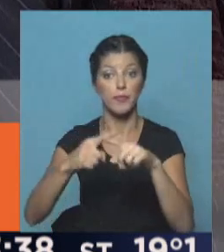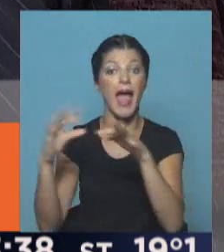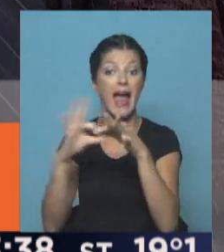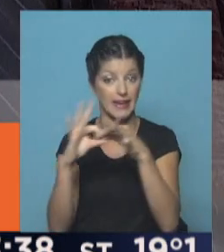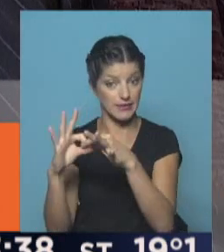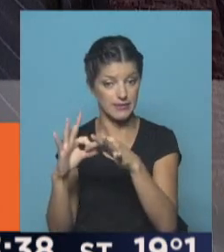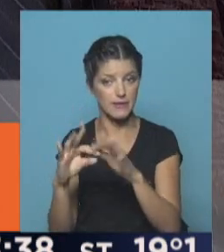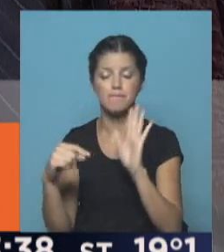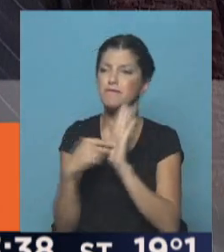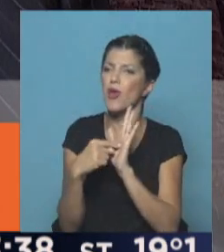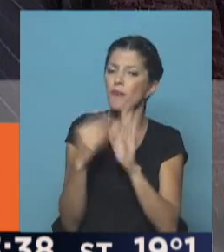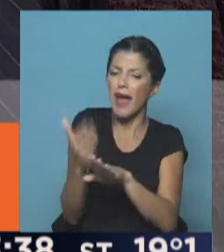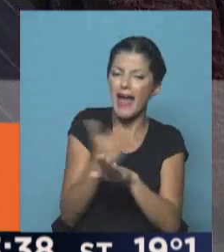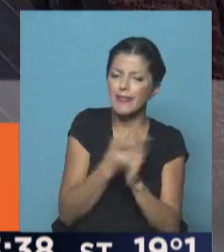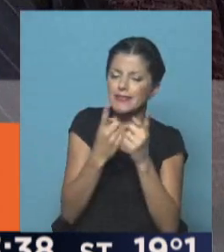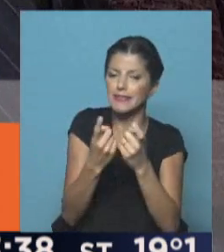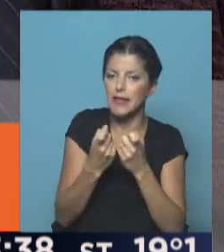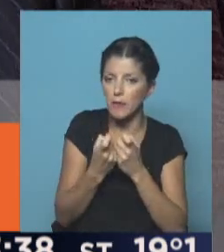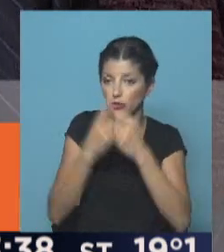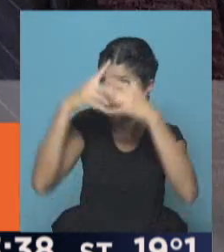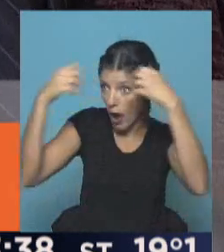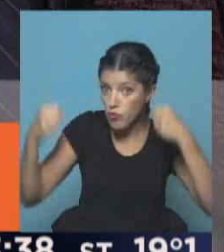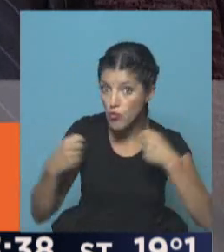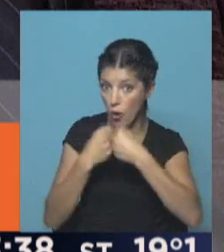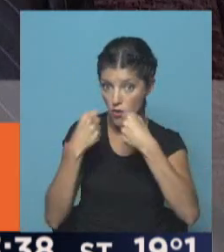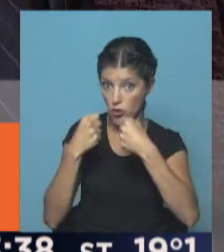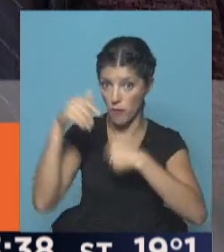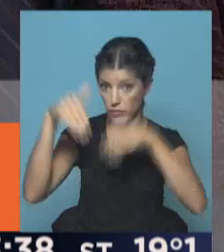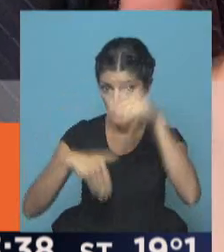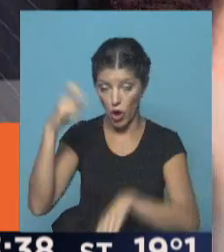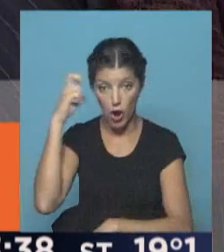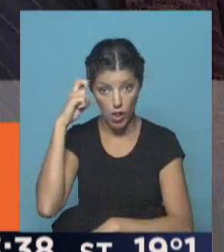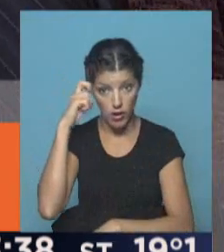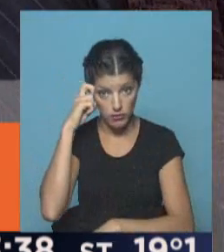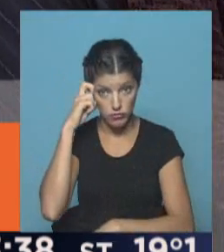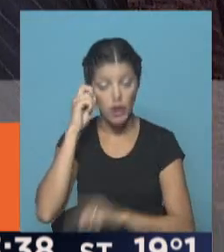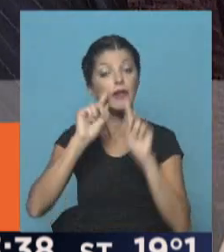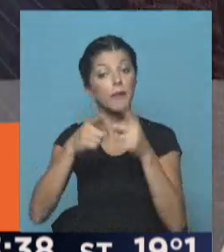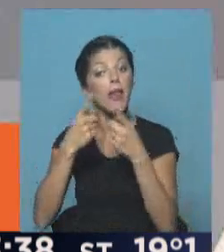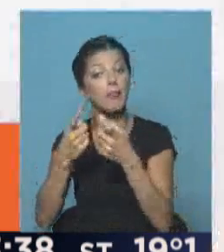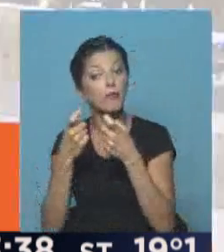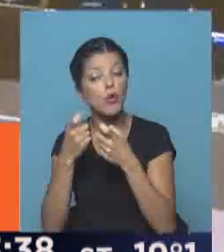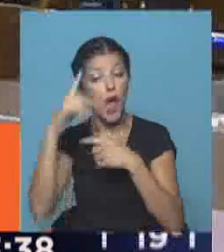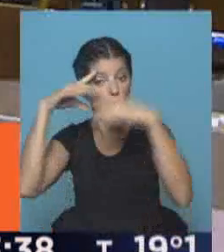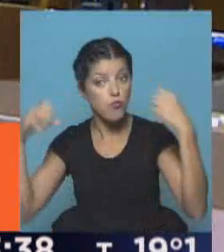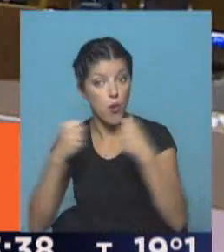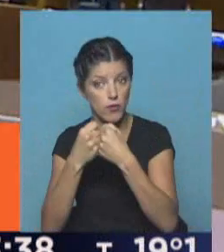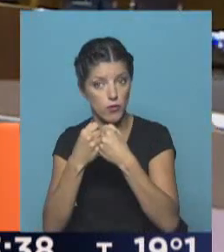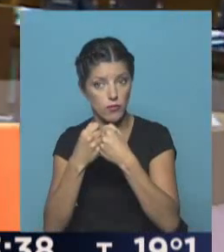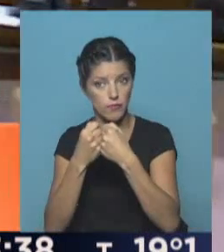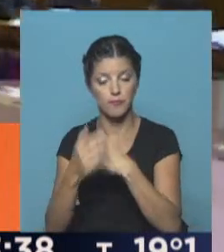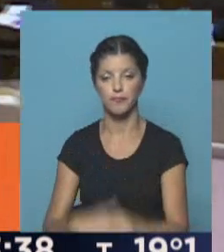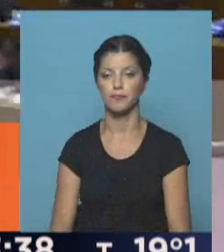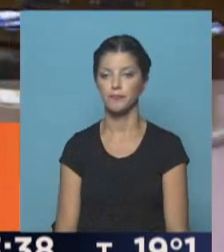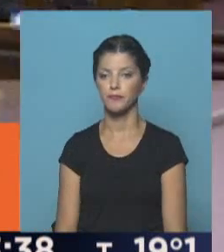para eso se necesitaba previamente tener un pacto electoral parlamentario y tener también un acuerdo programático pero no sé a canadá